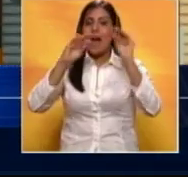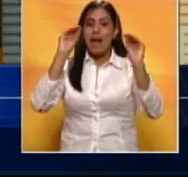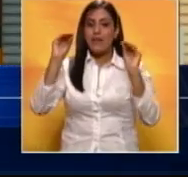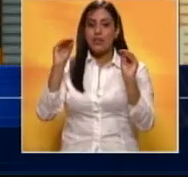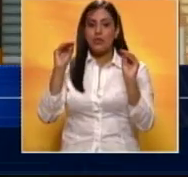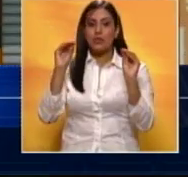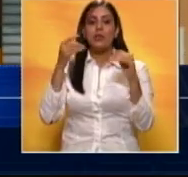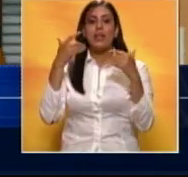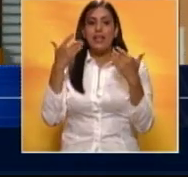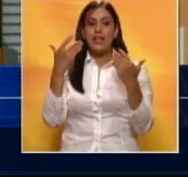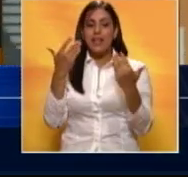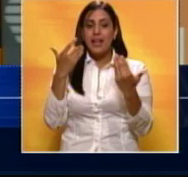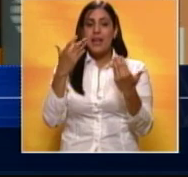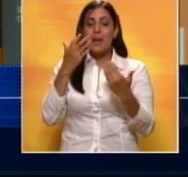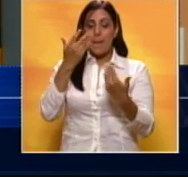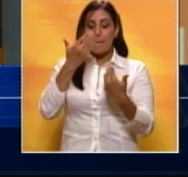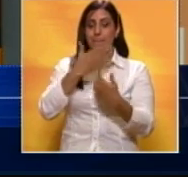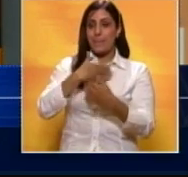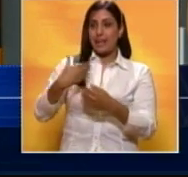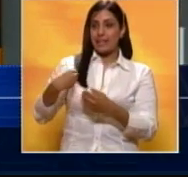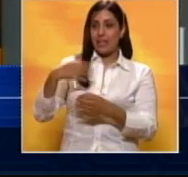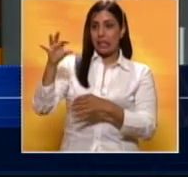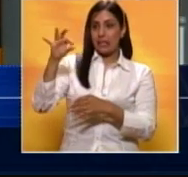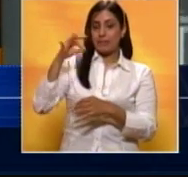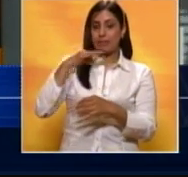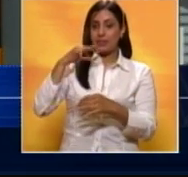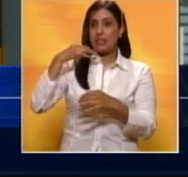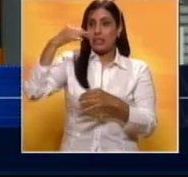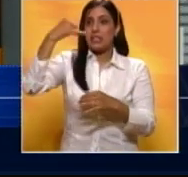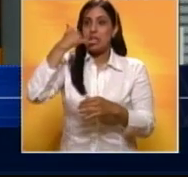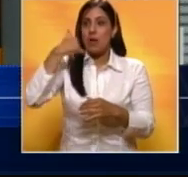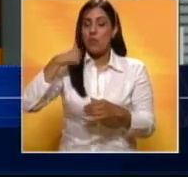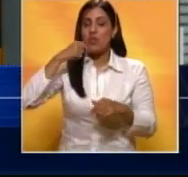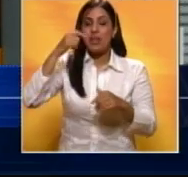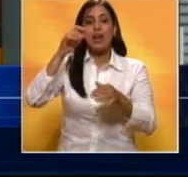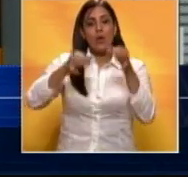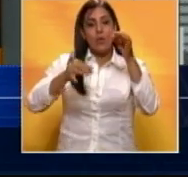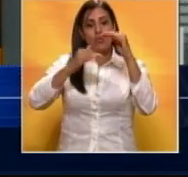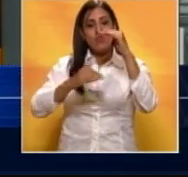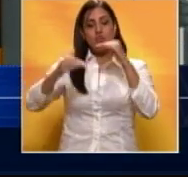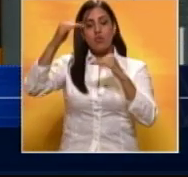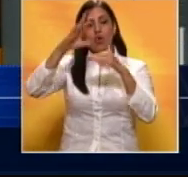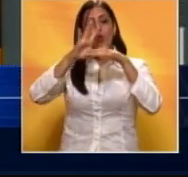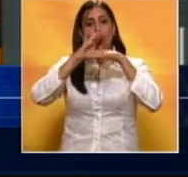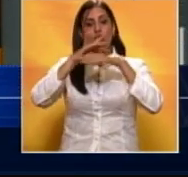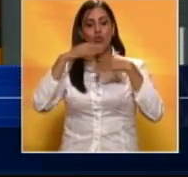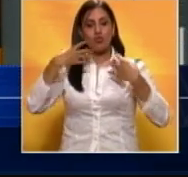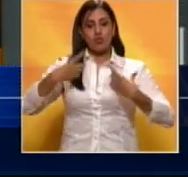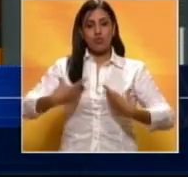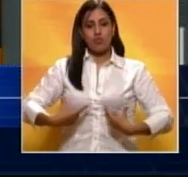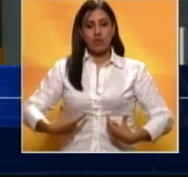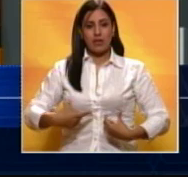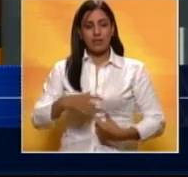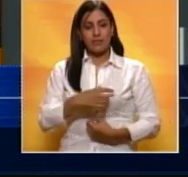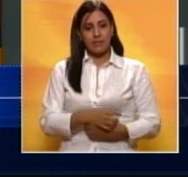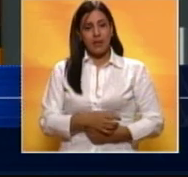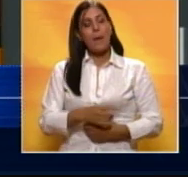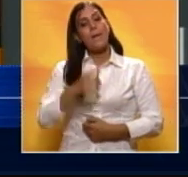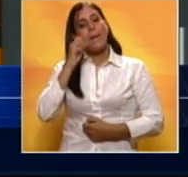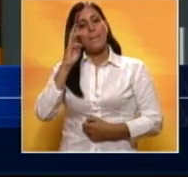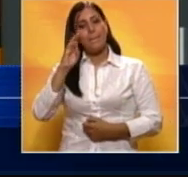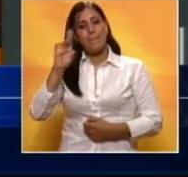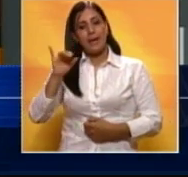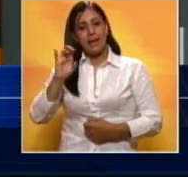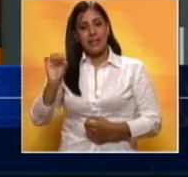solicitud del presidente del TCJ, magistrado doctor Michael José Moreno